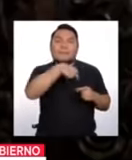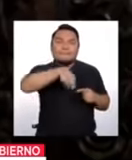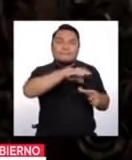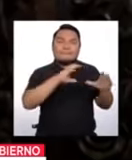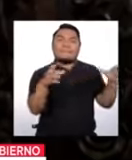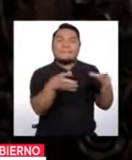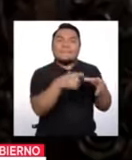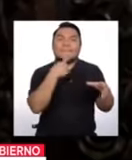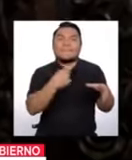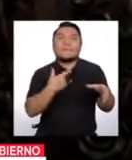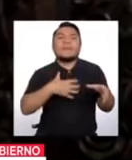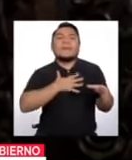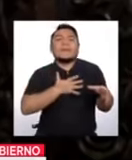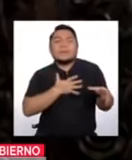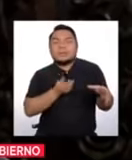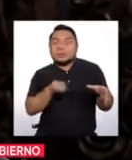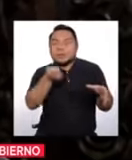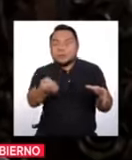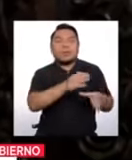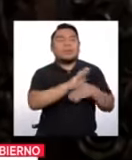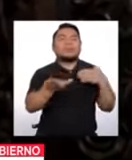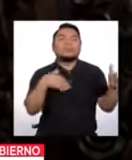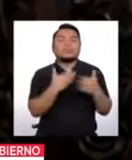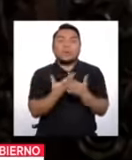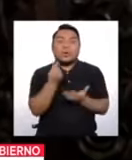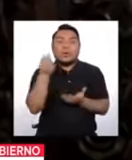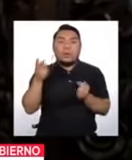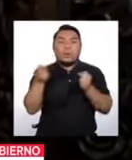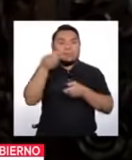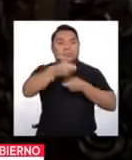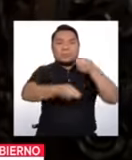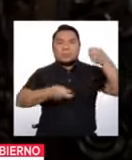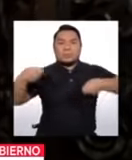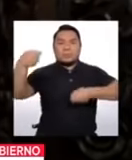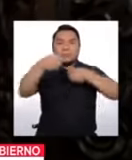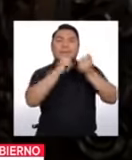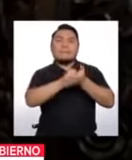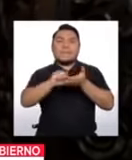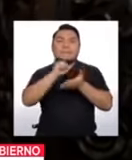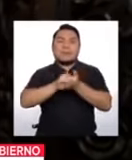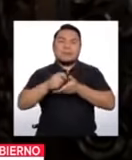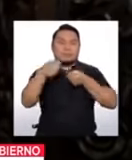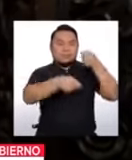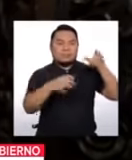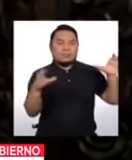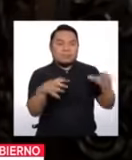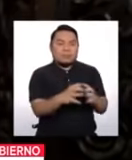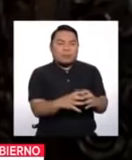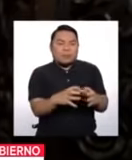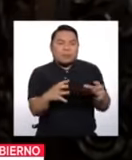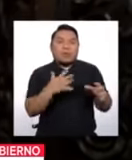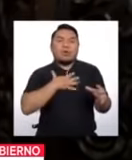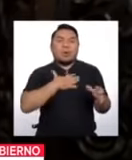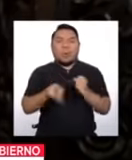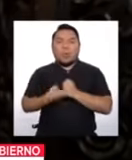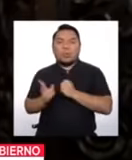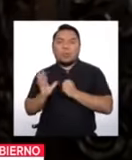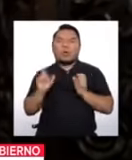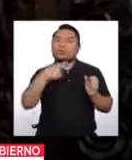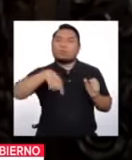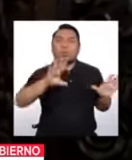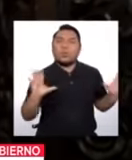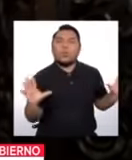sistema de solidaridad donde todos los flujos de dinero que aportamos mes a mes van para pagar las pensiones de los jubilados de